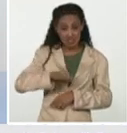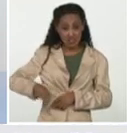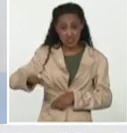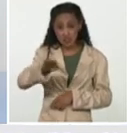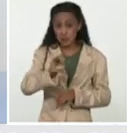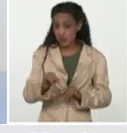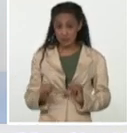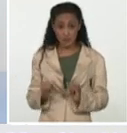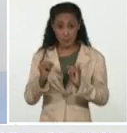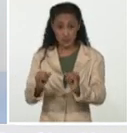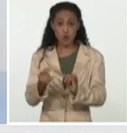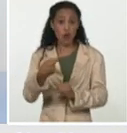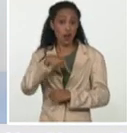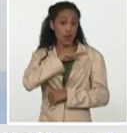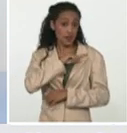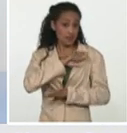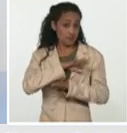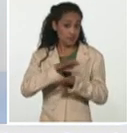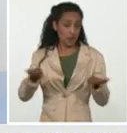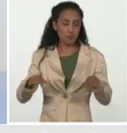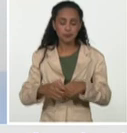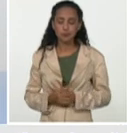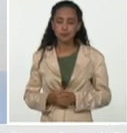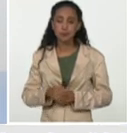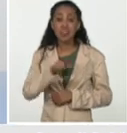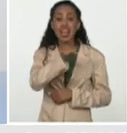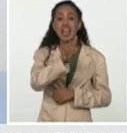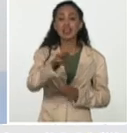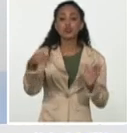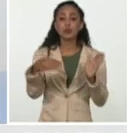ayer se han diagnosticado